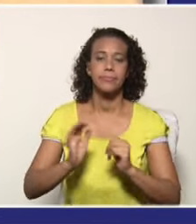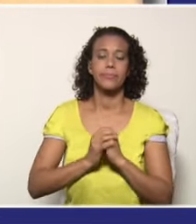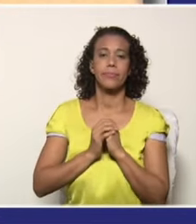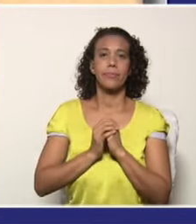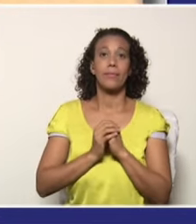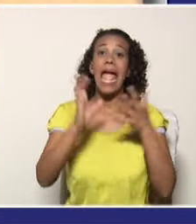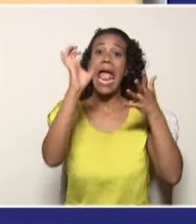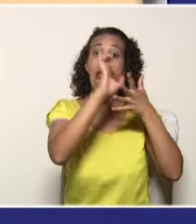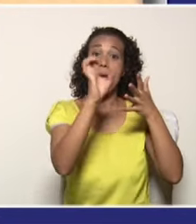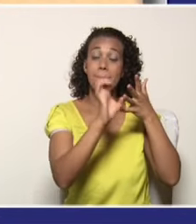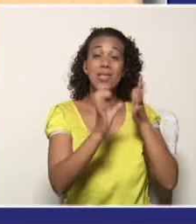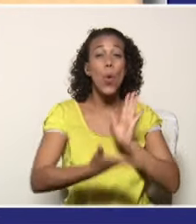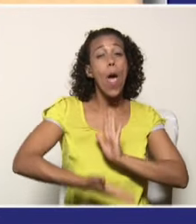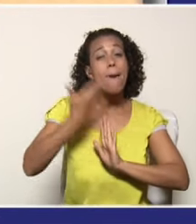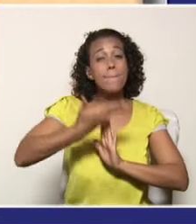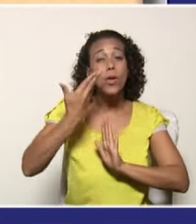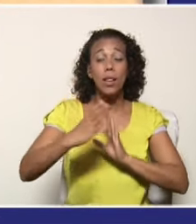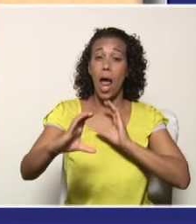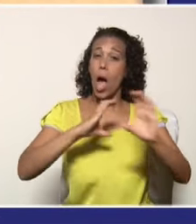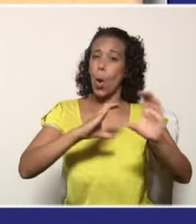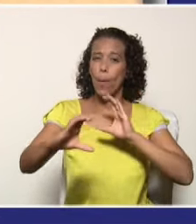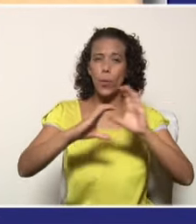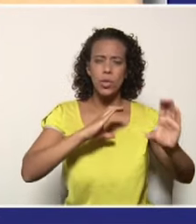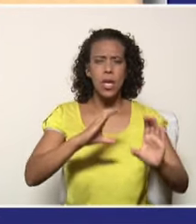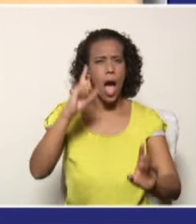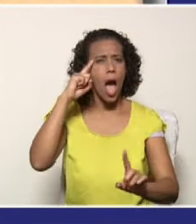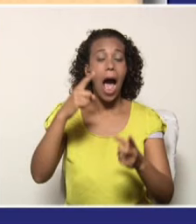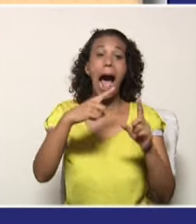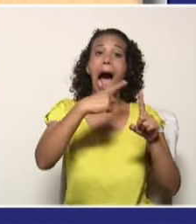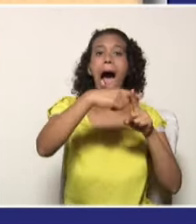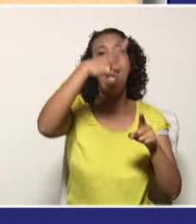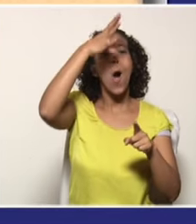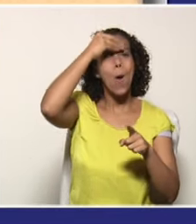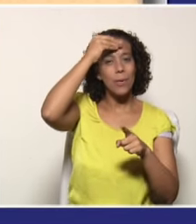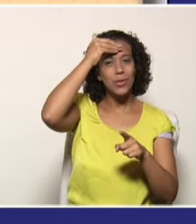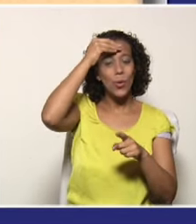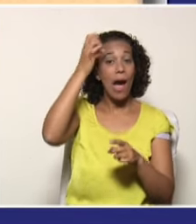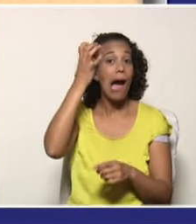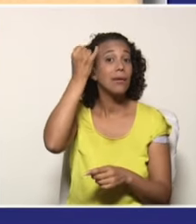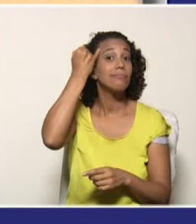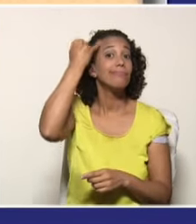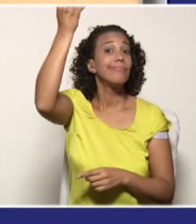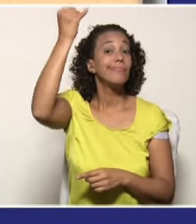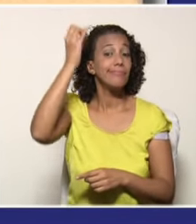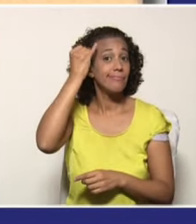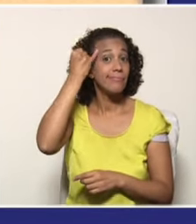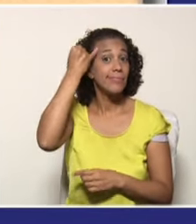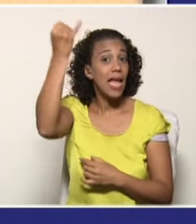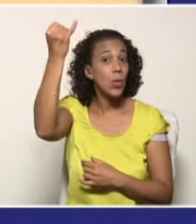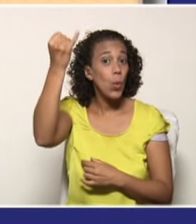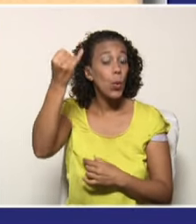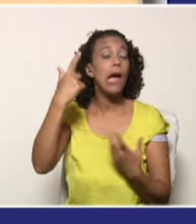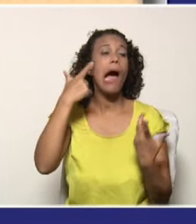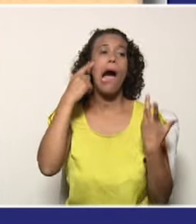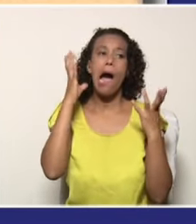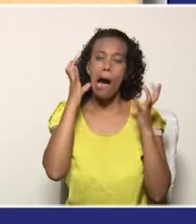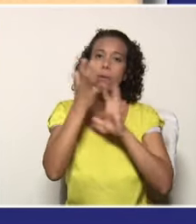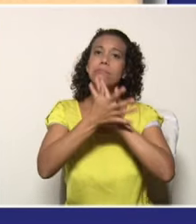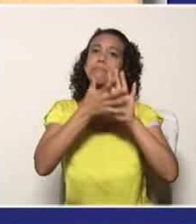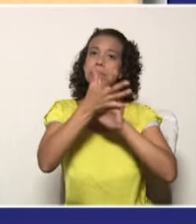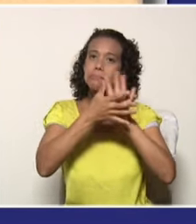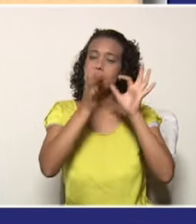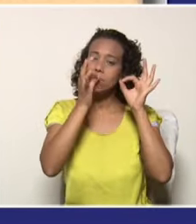Los elementos clave de la comunicación asertiva es la comprensión intelectual, la escucha activa. Esos son